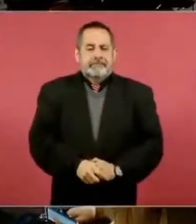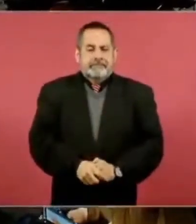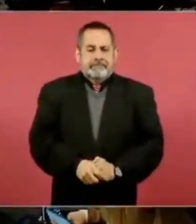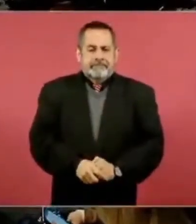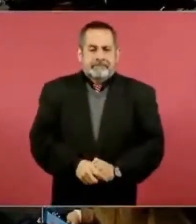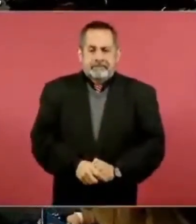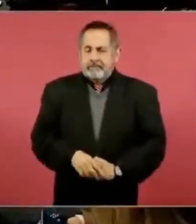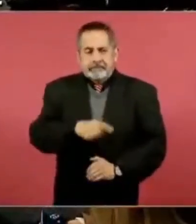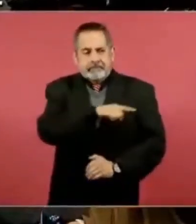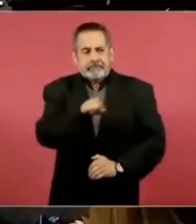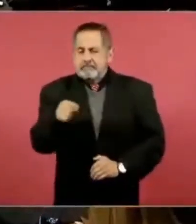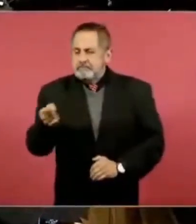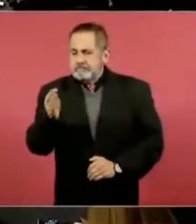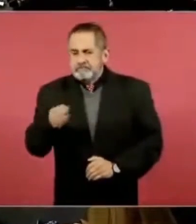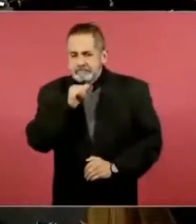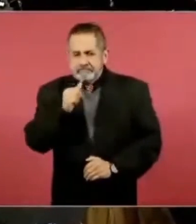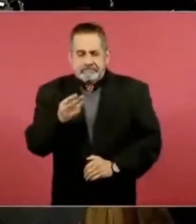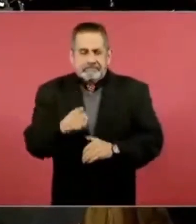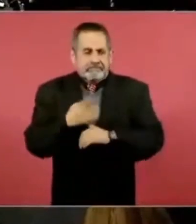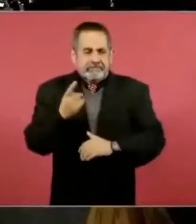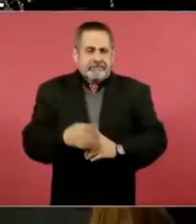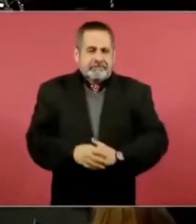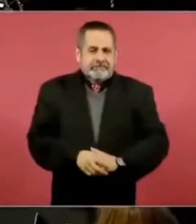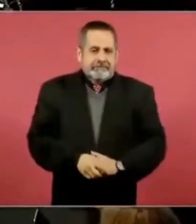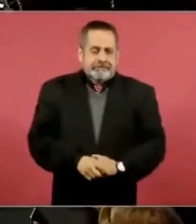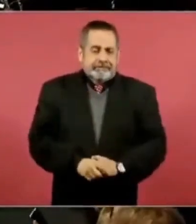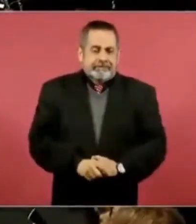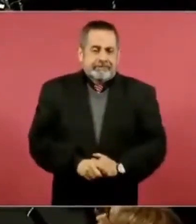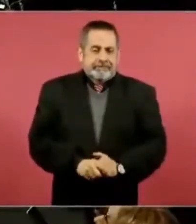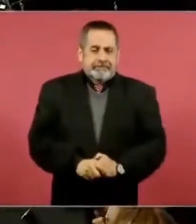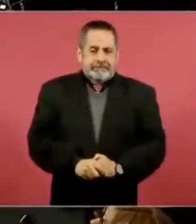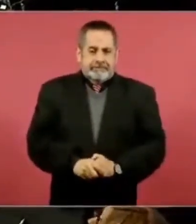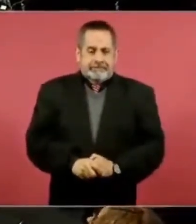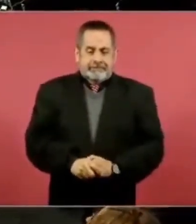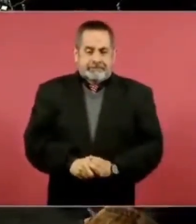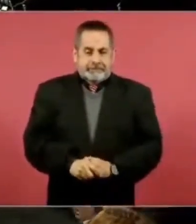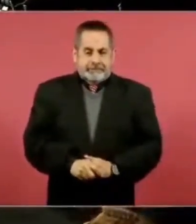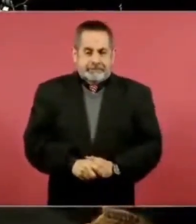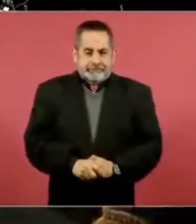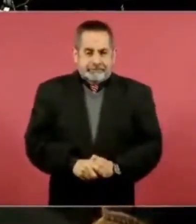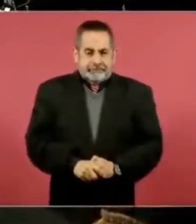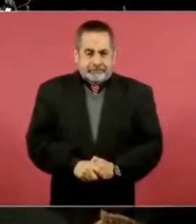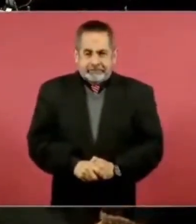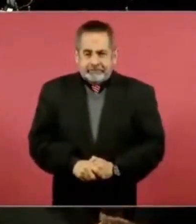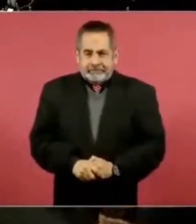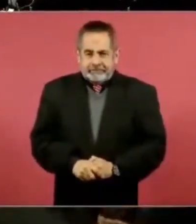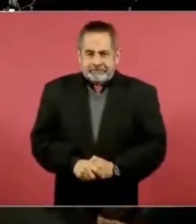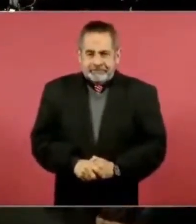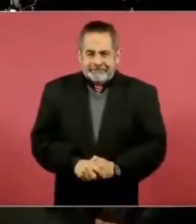¿por qué no te aceptaron? ¿Por qué no te aceptan? ¿De dónde vienes?